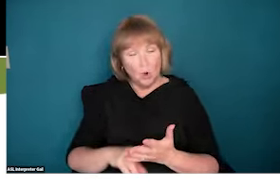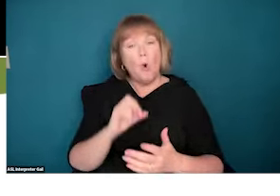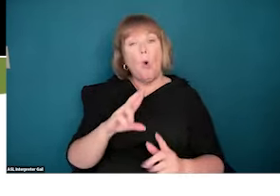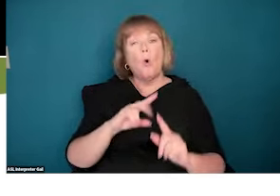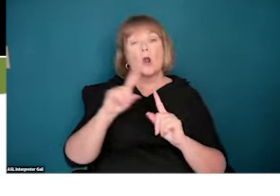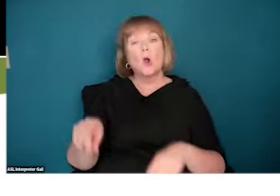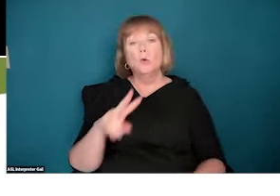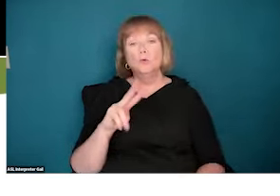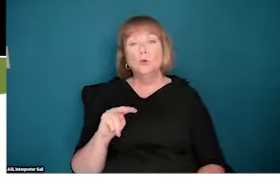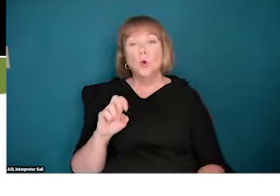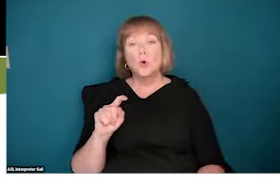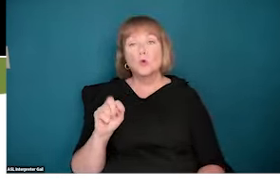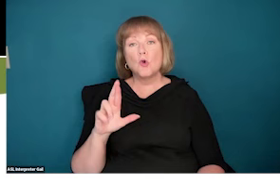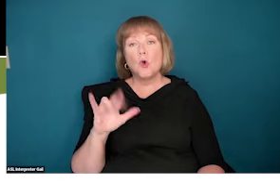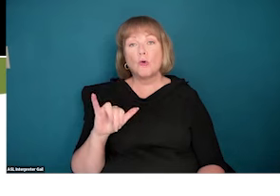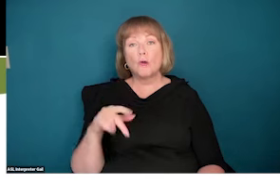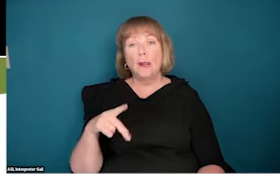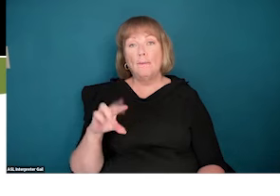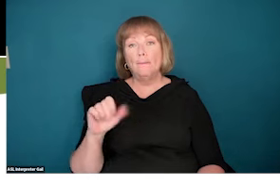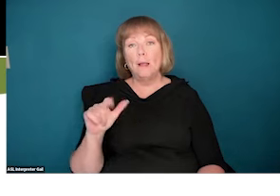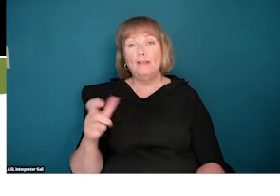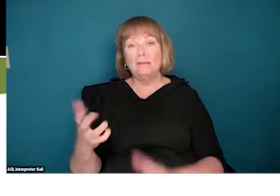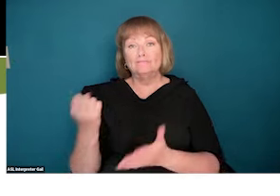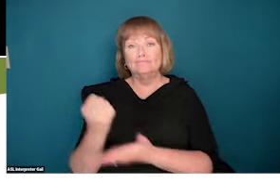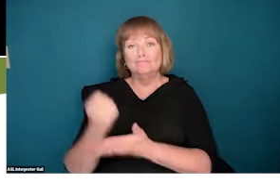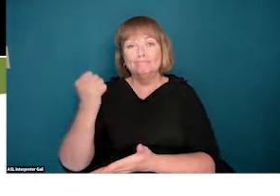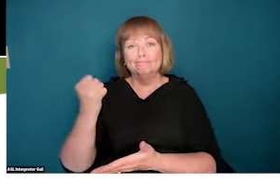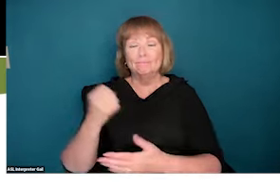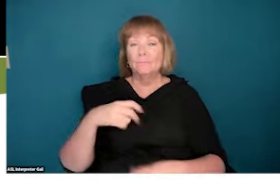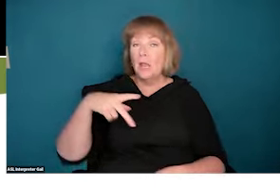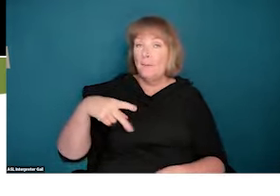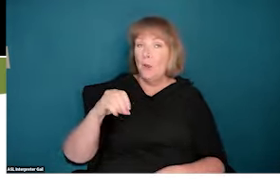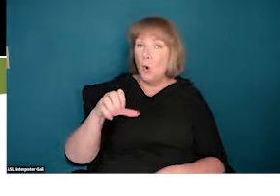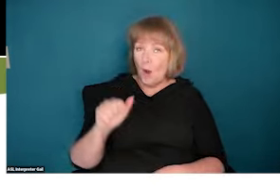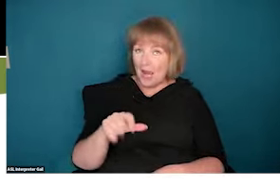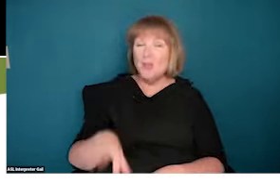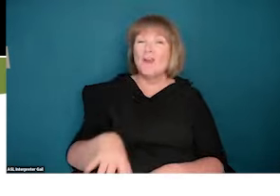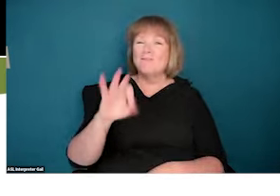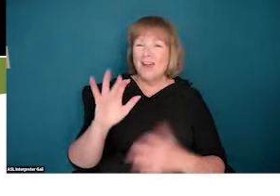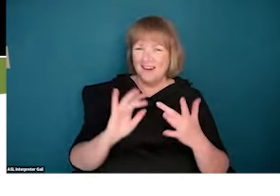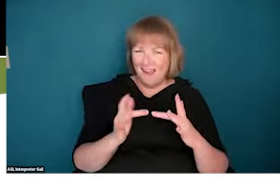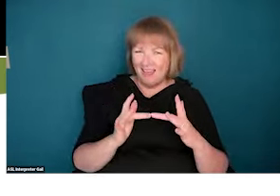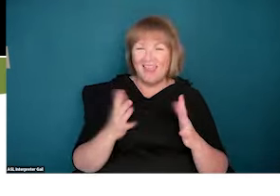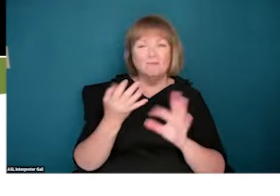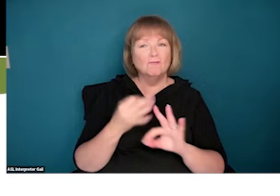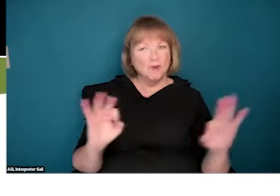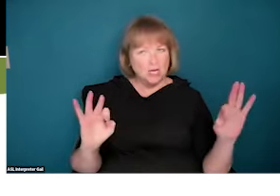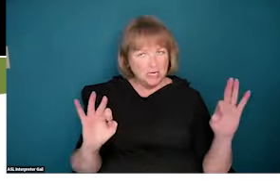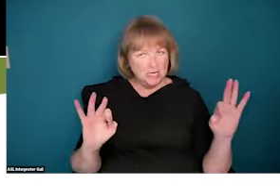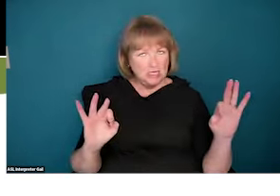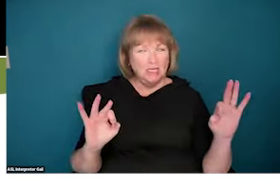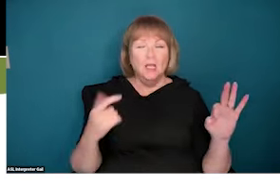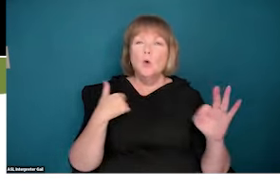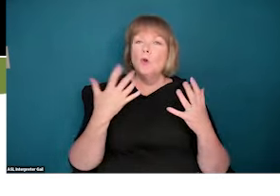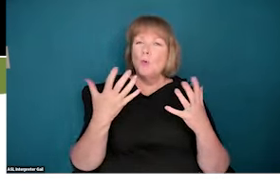por encima de 18 años tienen que ser testigos y firmarlos en el frente de un público notario, de un notario